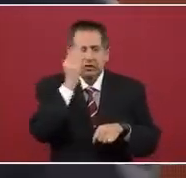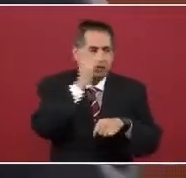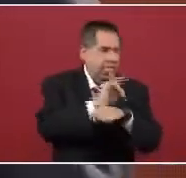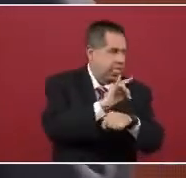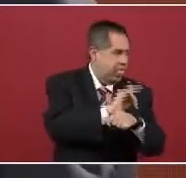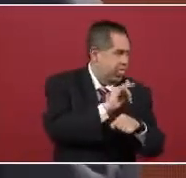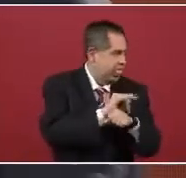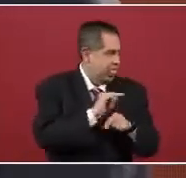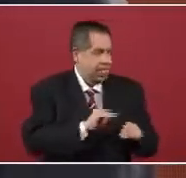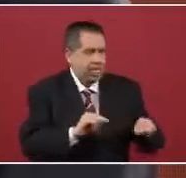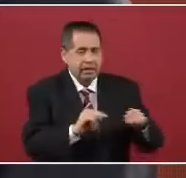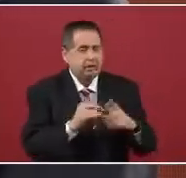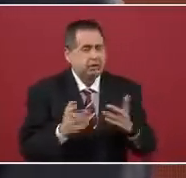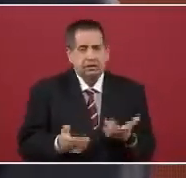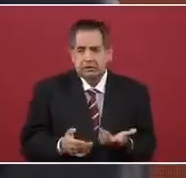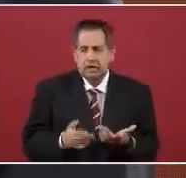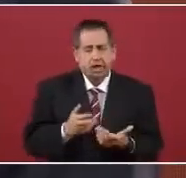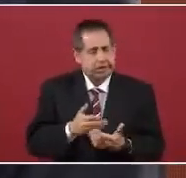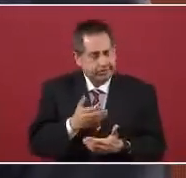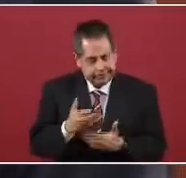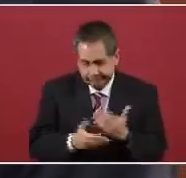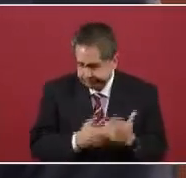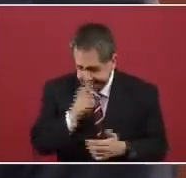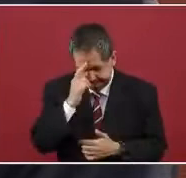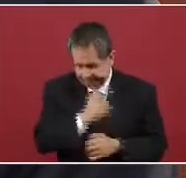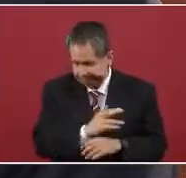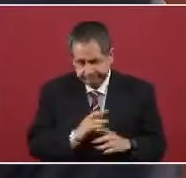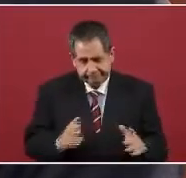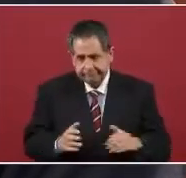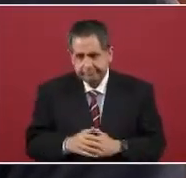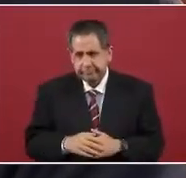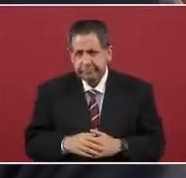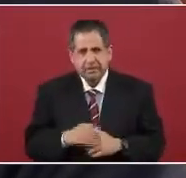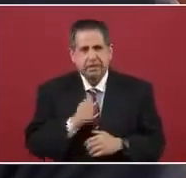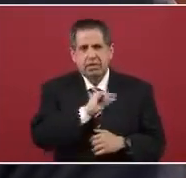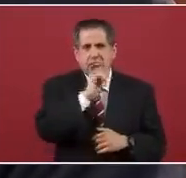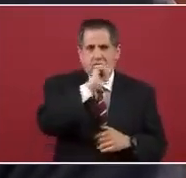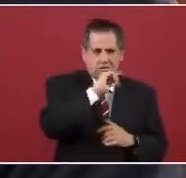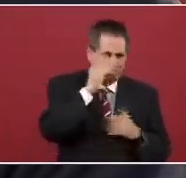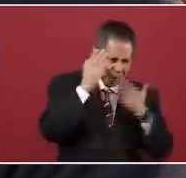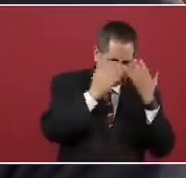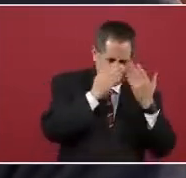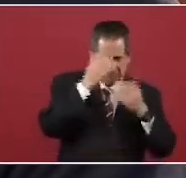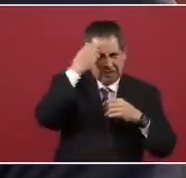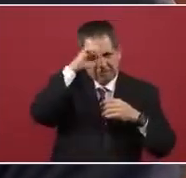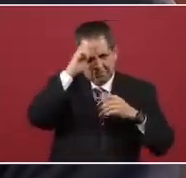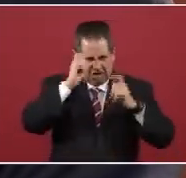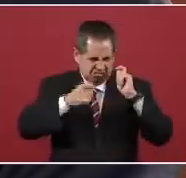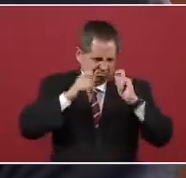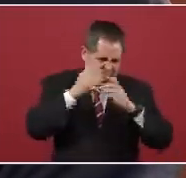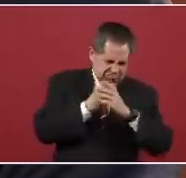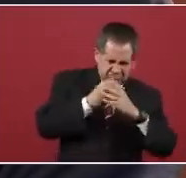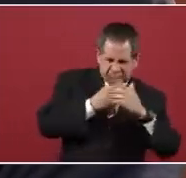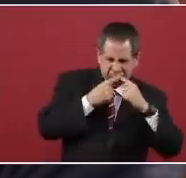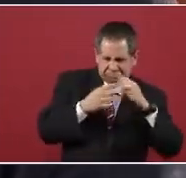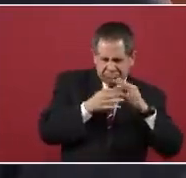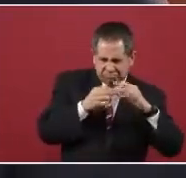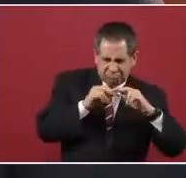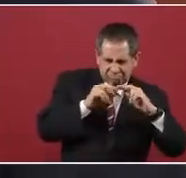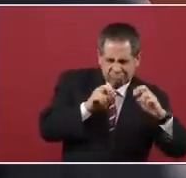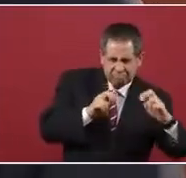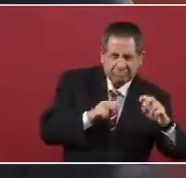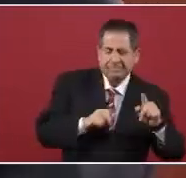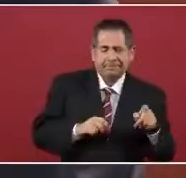por eso, con todo respeto a los analistas, a los expertos,